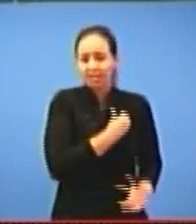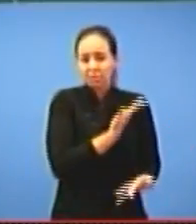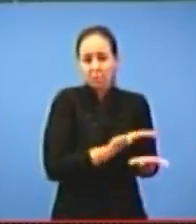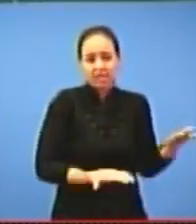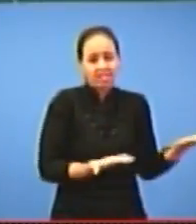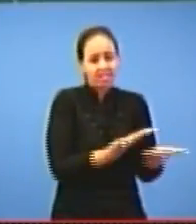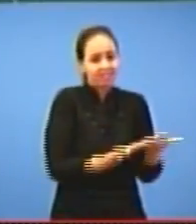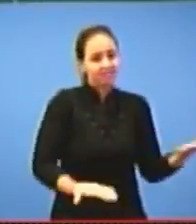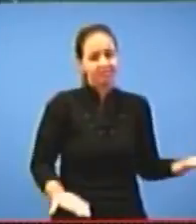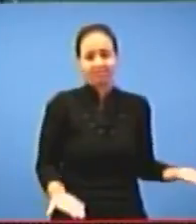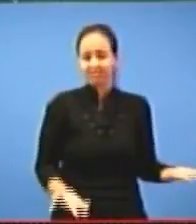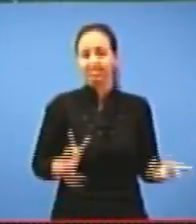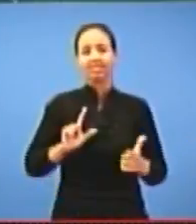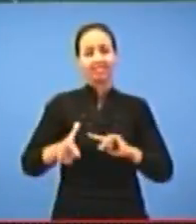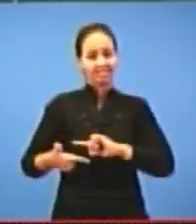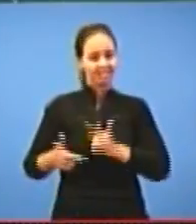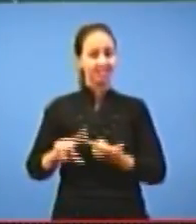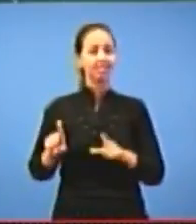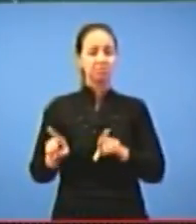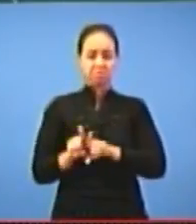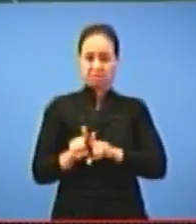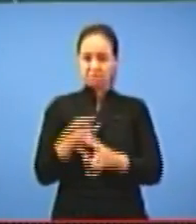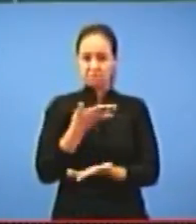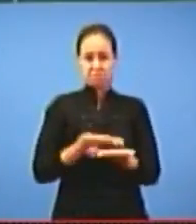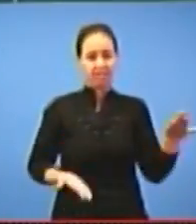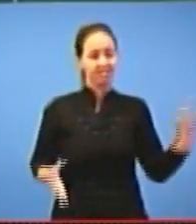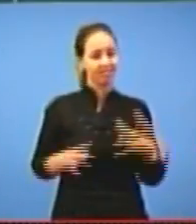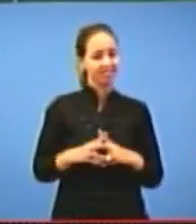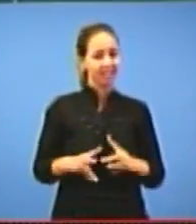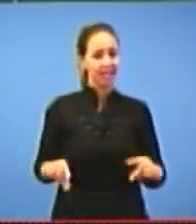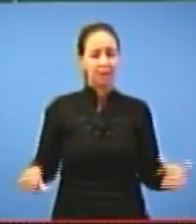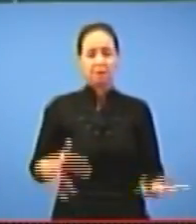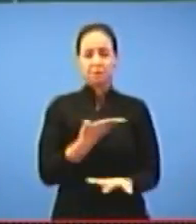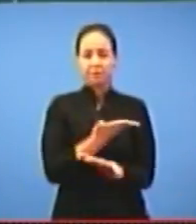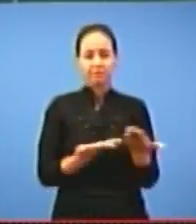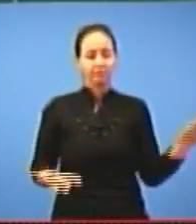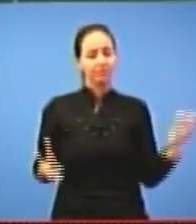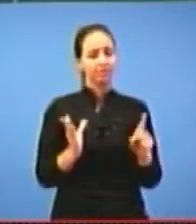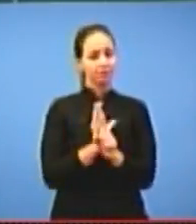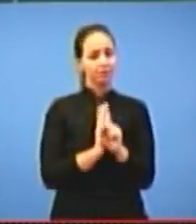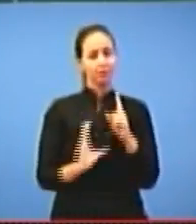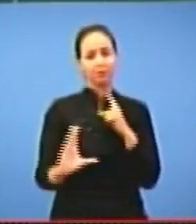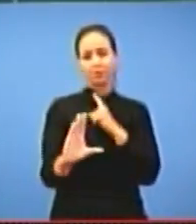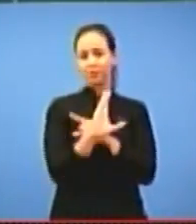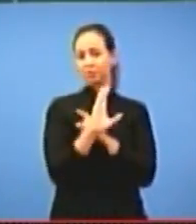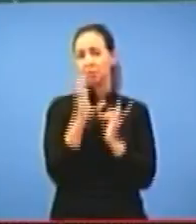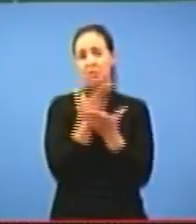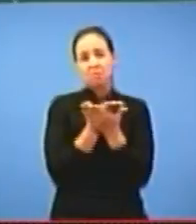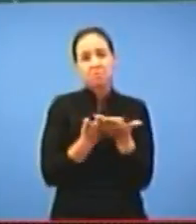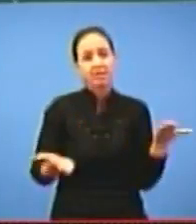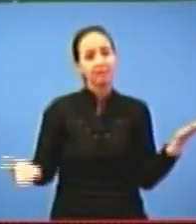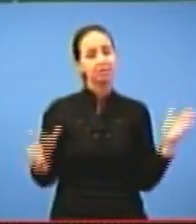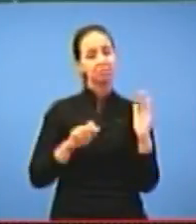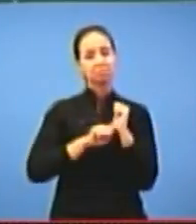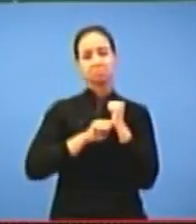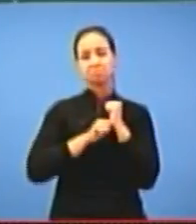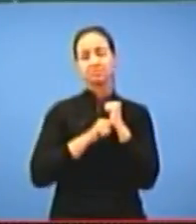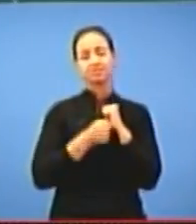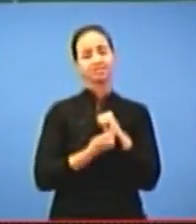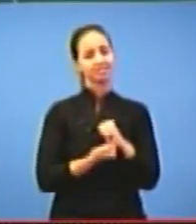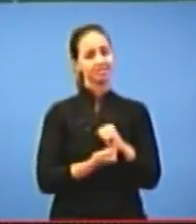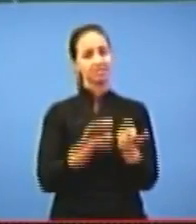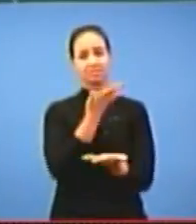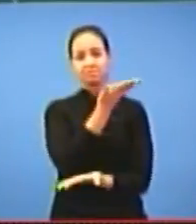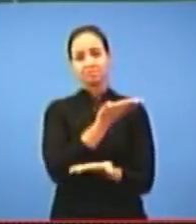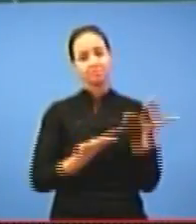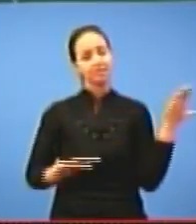perdió todo. Israel perdió. Perdió la tierra. Perdió el culto. Perdió los misterios.